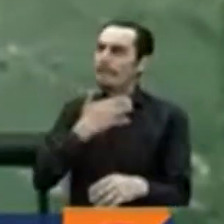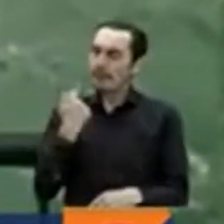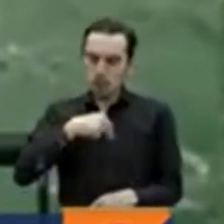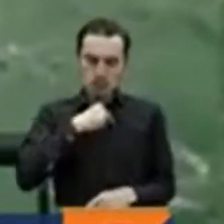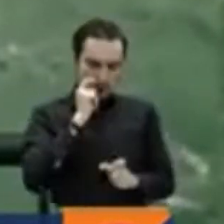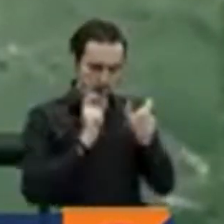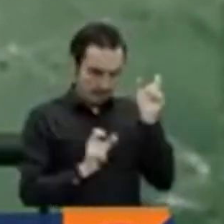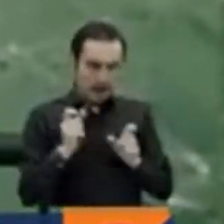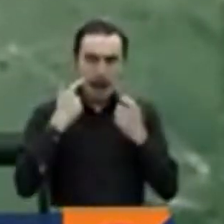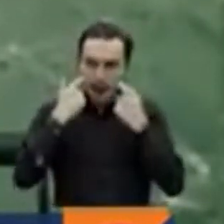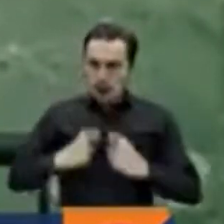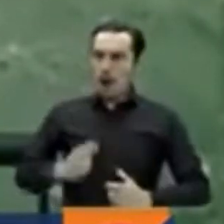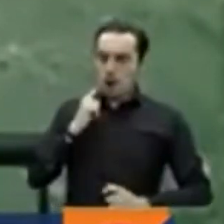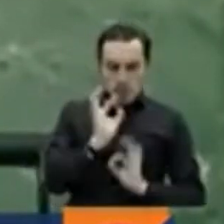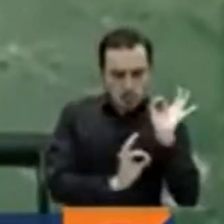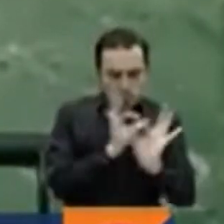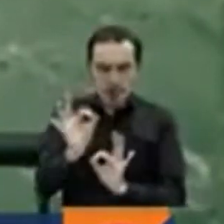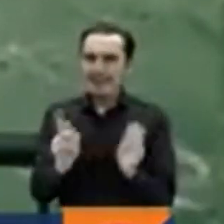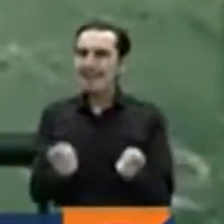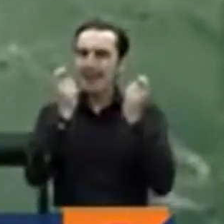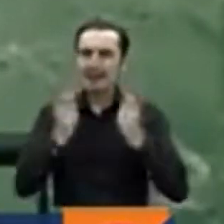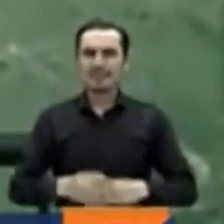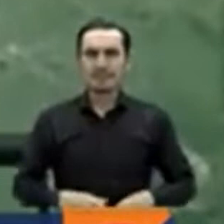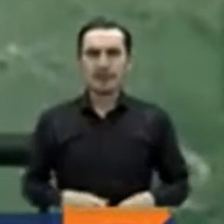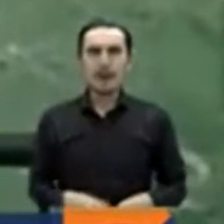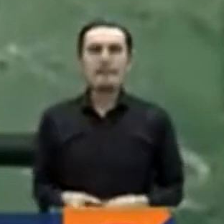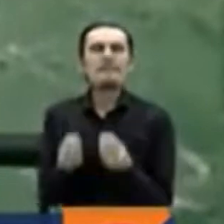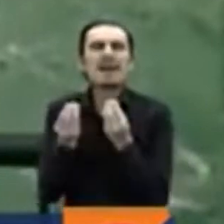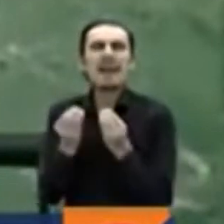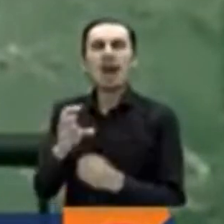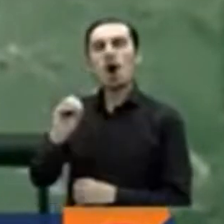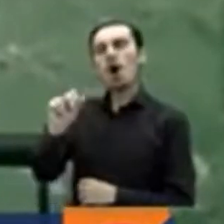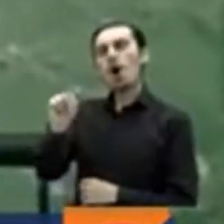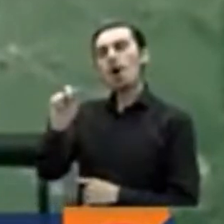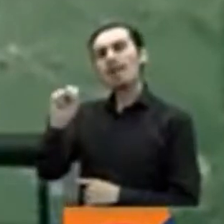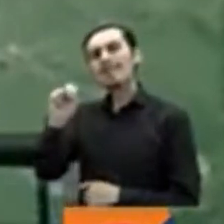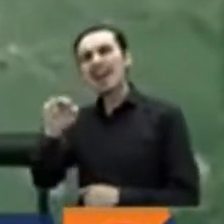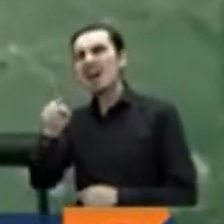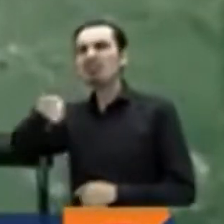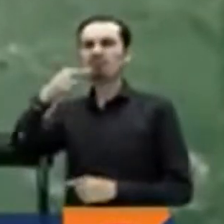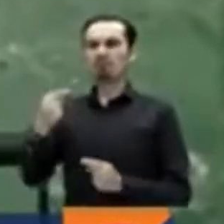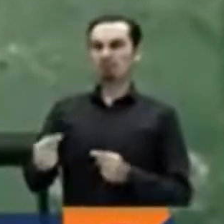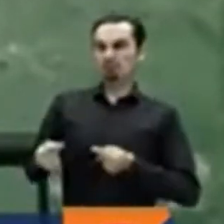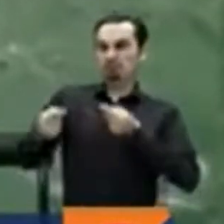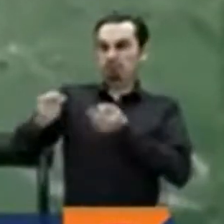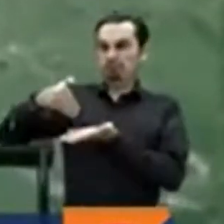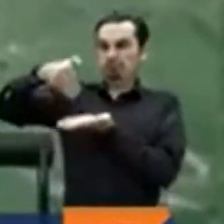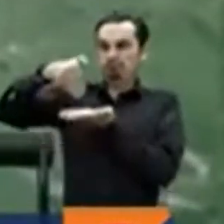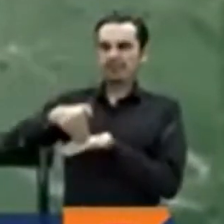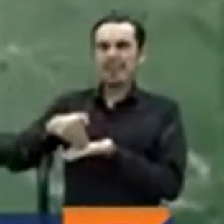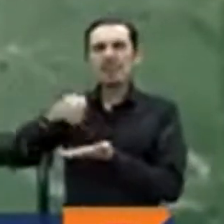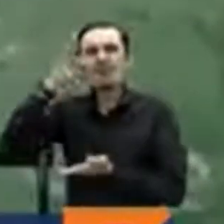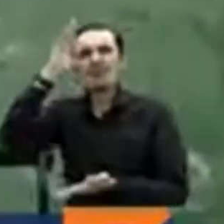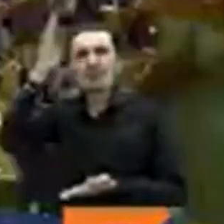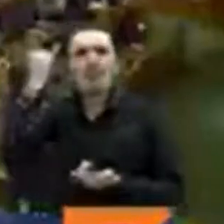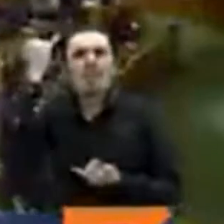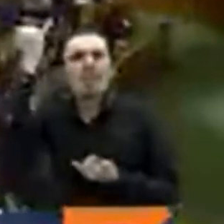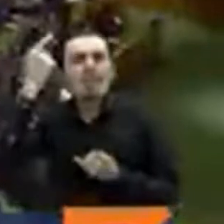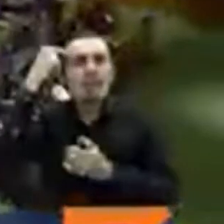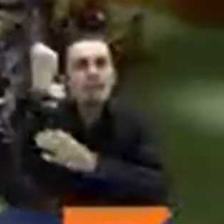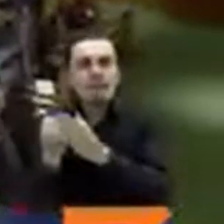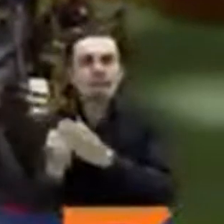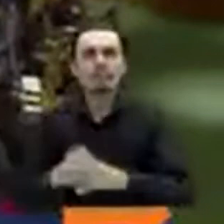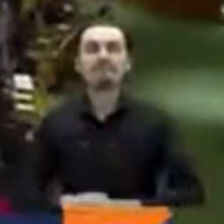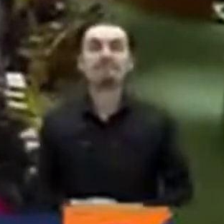humana? ¿Para qué sirve la OTAN y los imperios si lo que viene es el fin de la inteligencia?